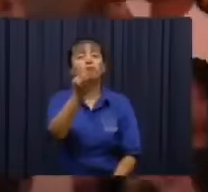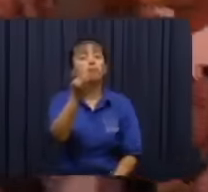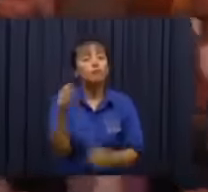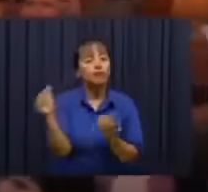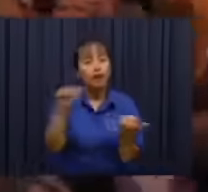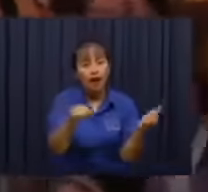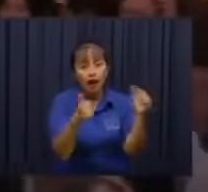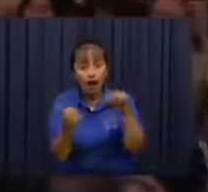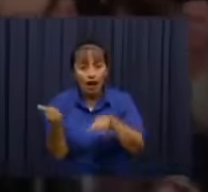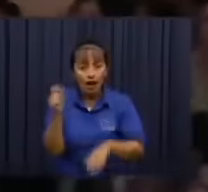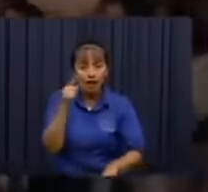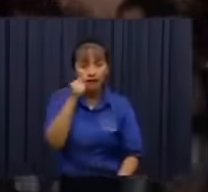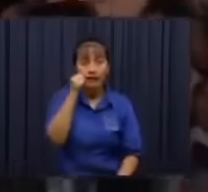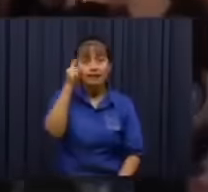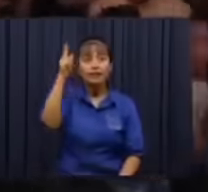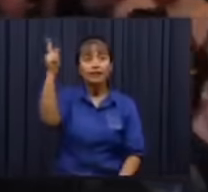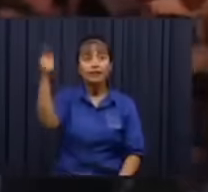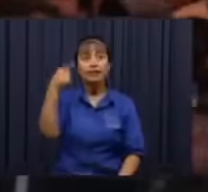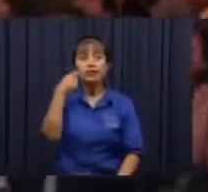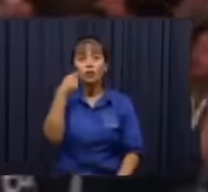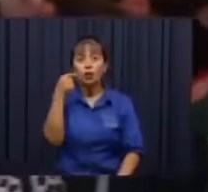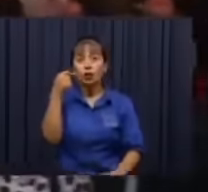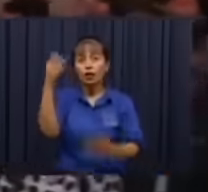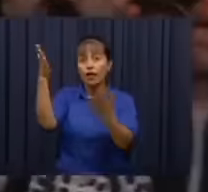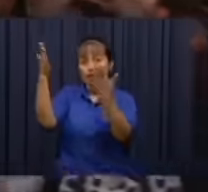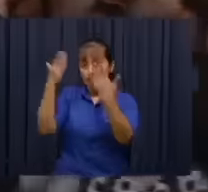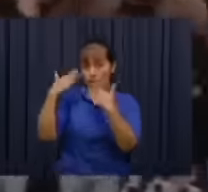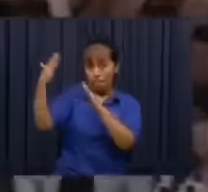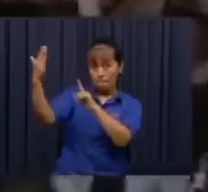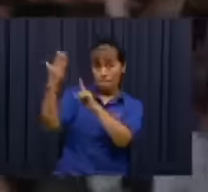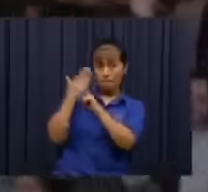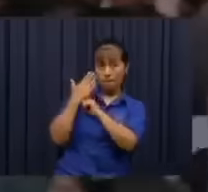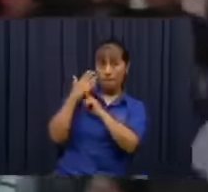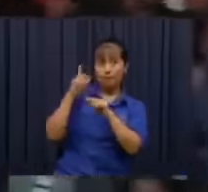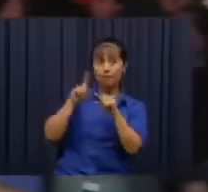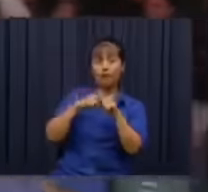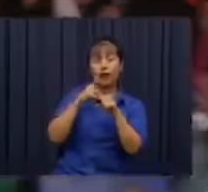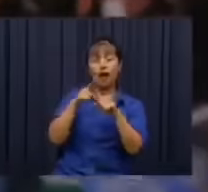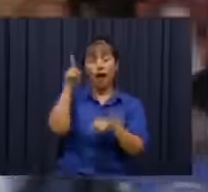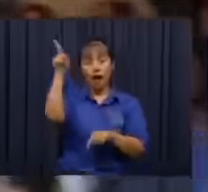Señor me lo dio estando en Chicago. Saludo a los hermanos de Chicago.